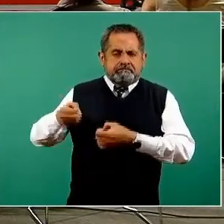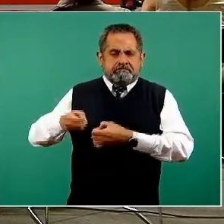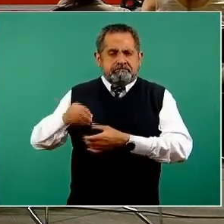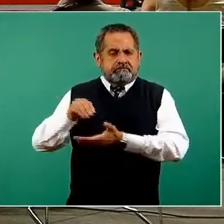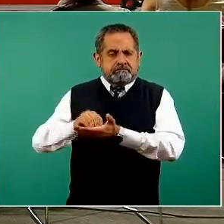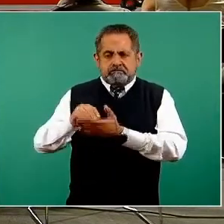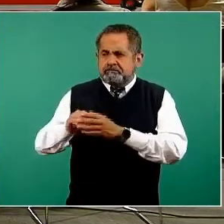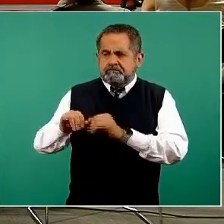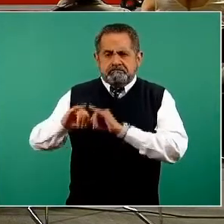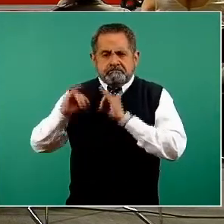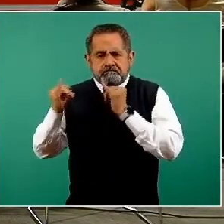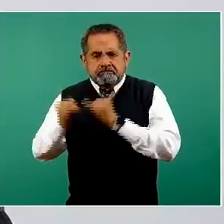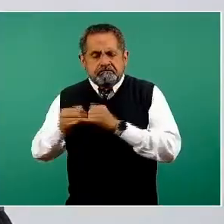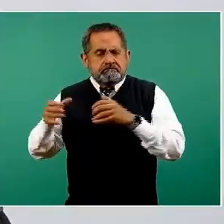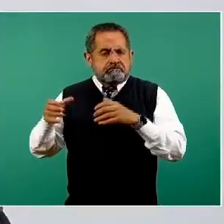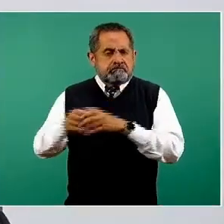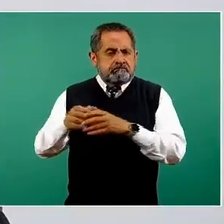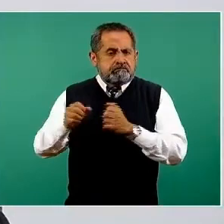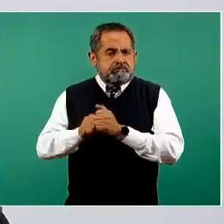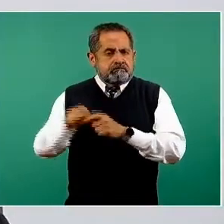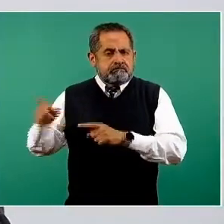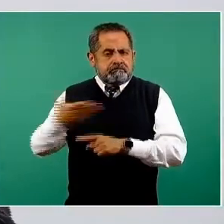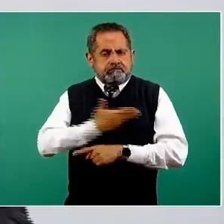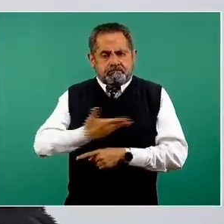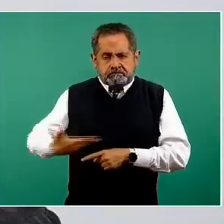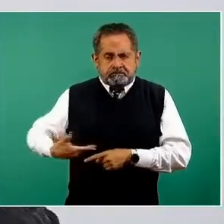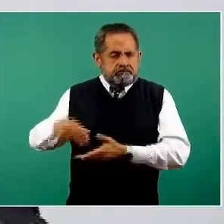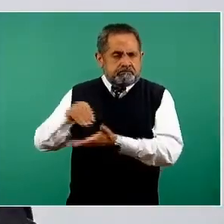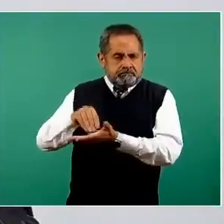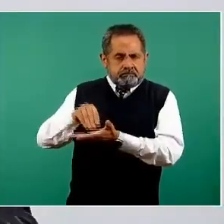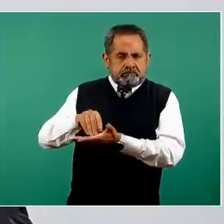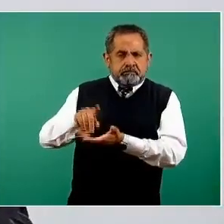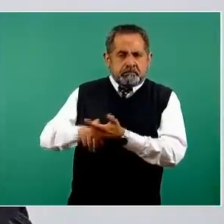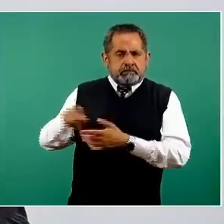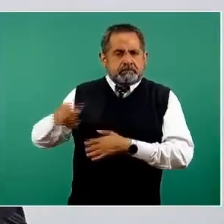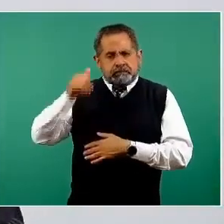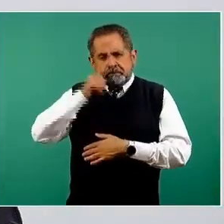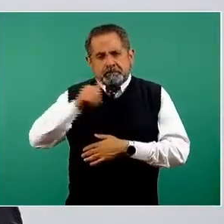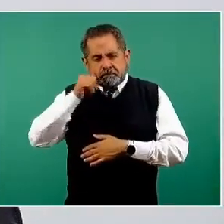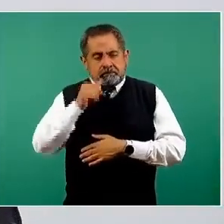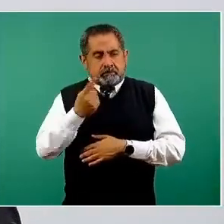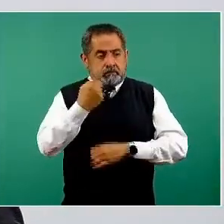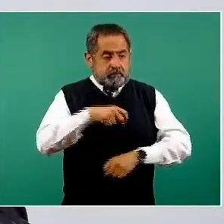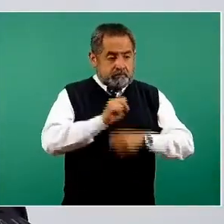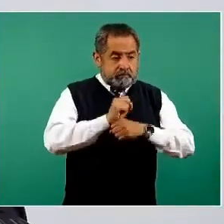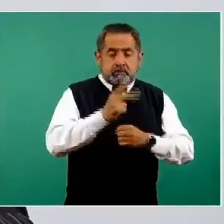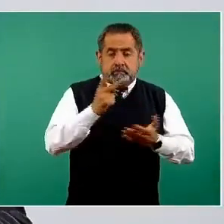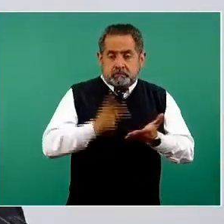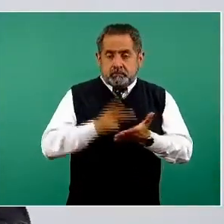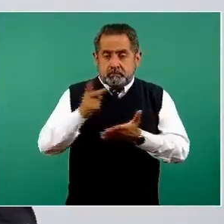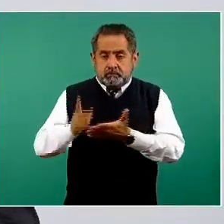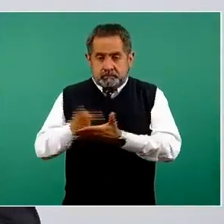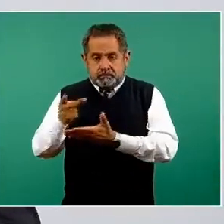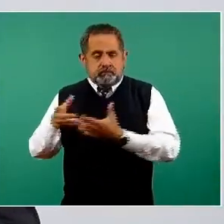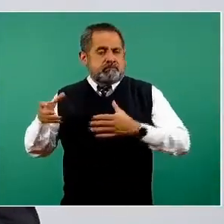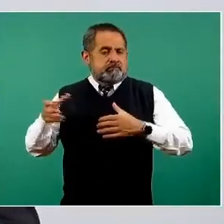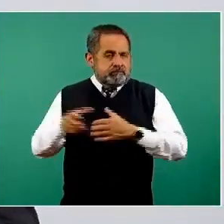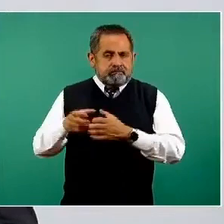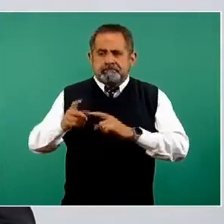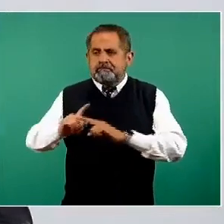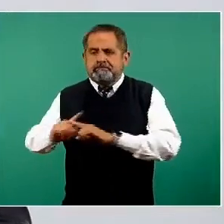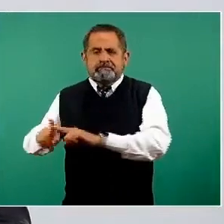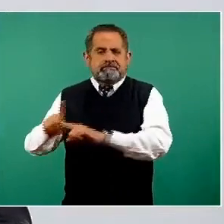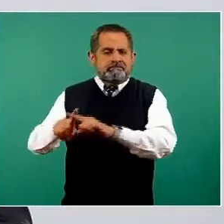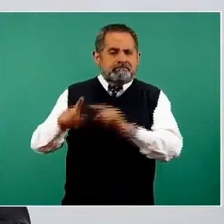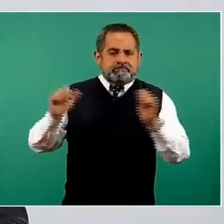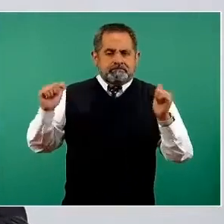todavía atendiendo la reunión con el señor presidente. Estas reuniones que se hacen 2 veces a la semana con todas las instituciones del